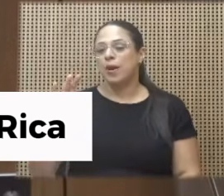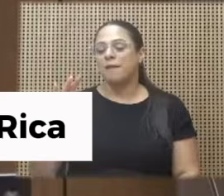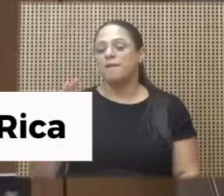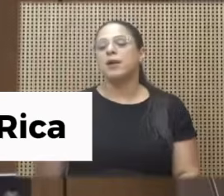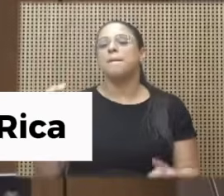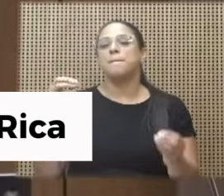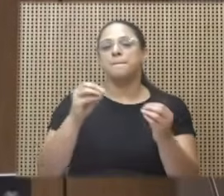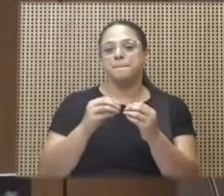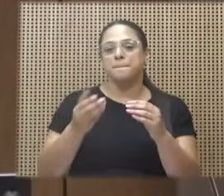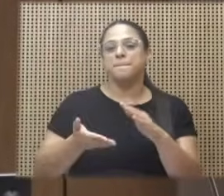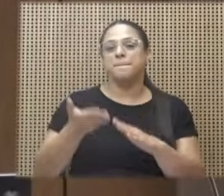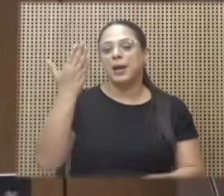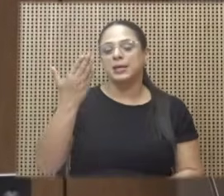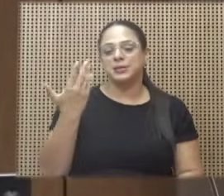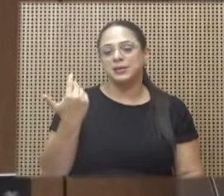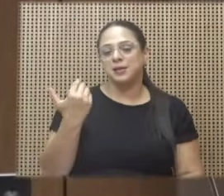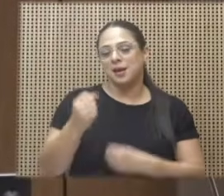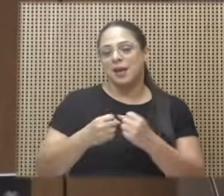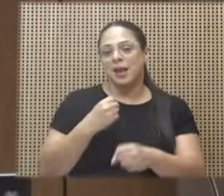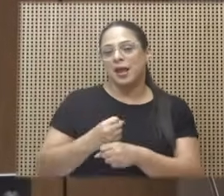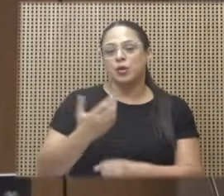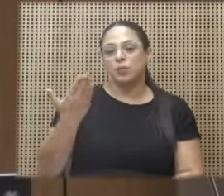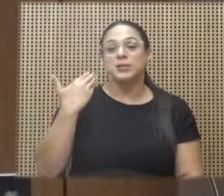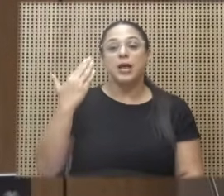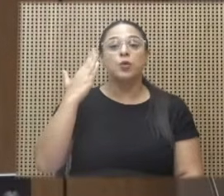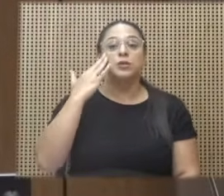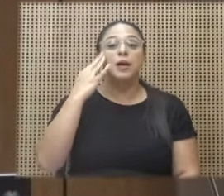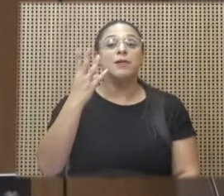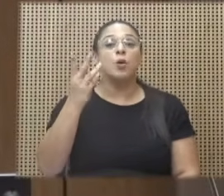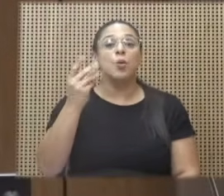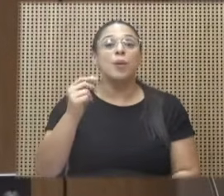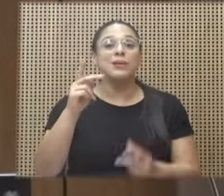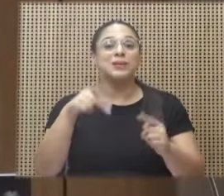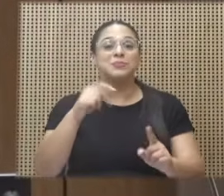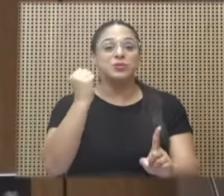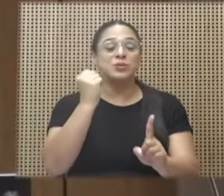pasado en Costa Rica. ¿Sabe cuántos femicidios se dieron en el